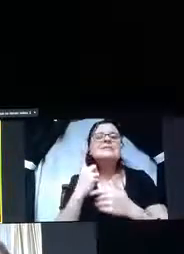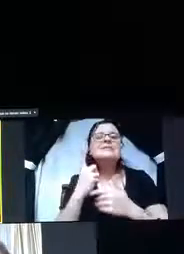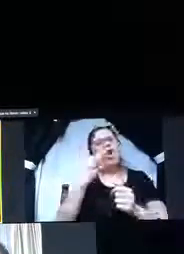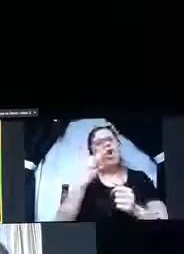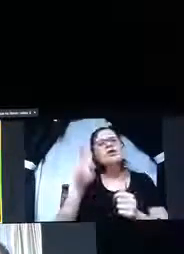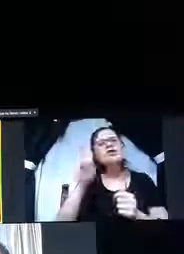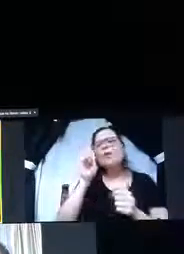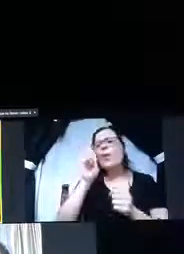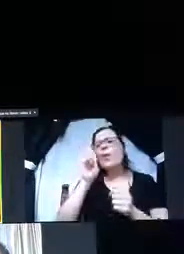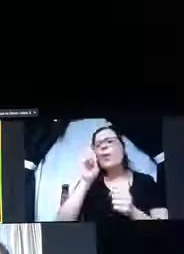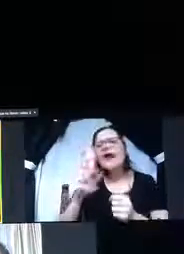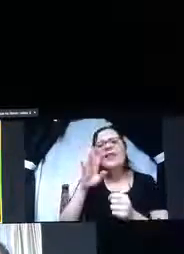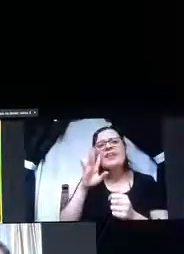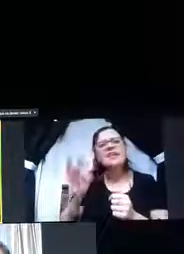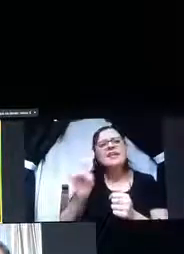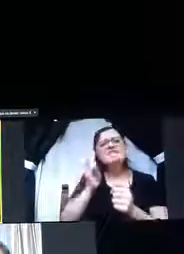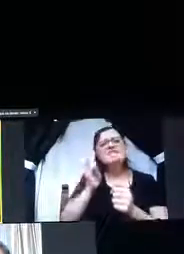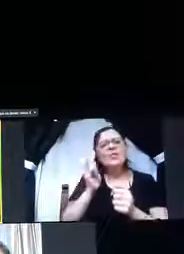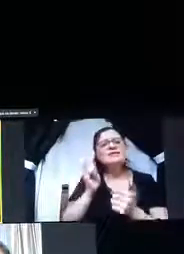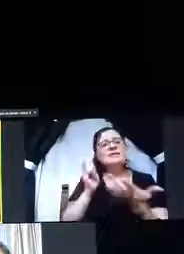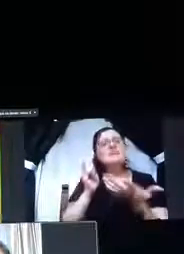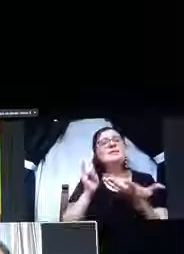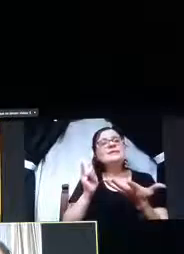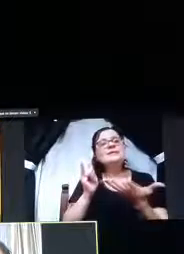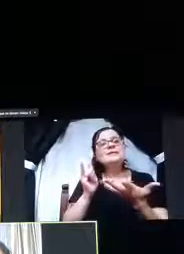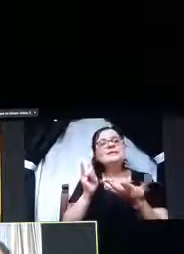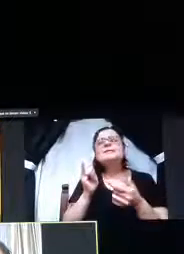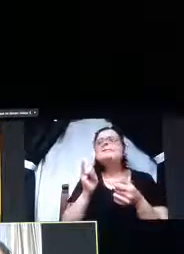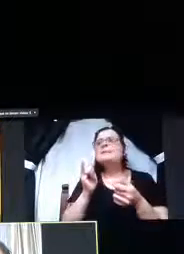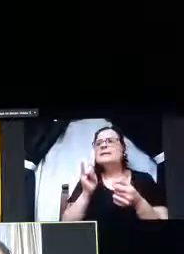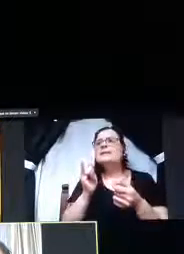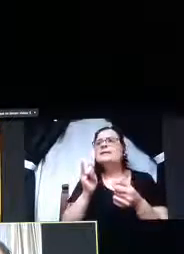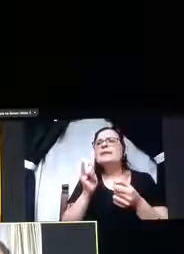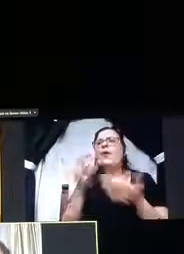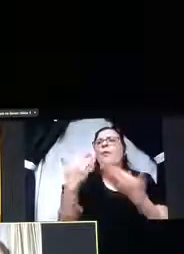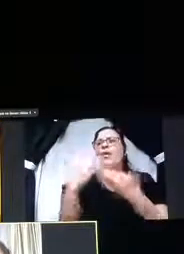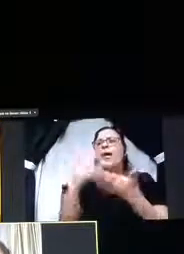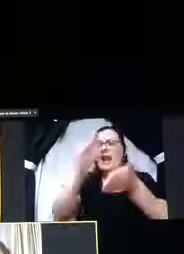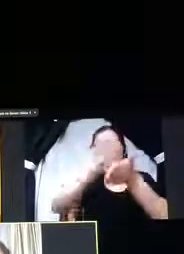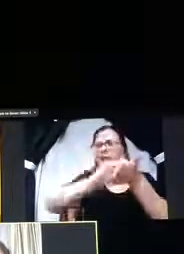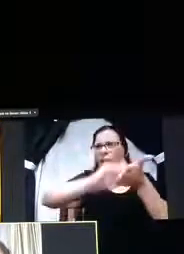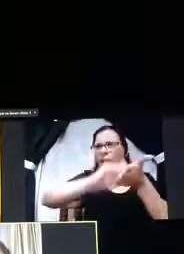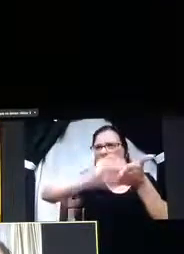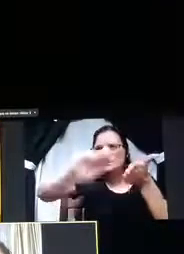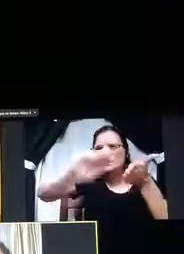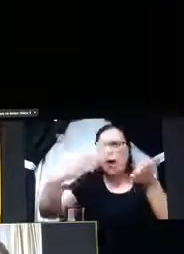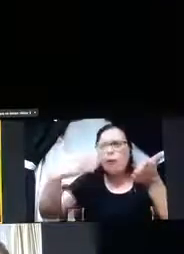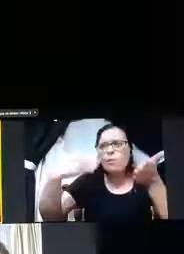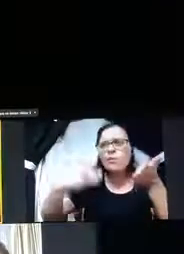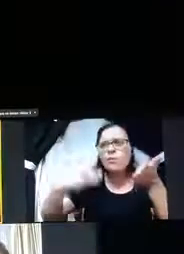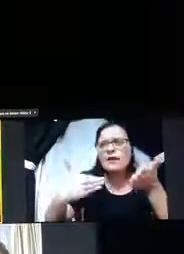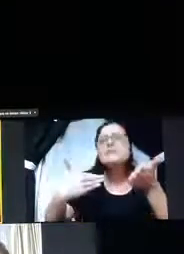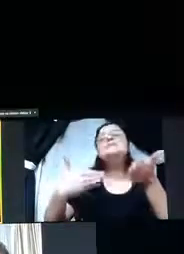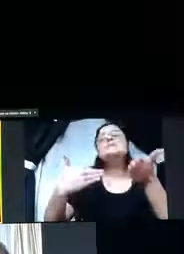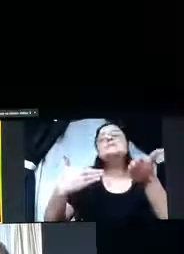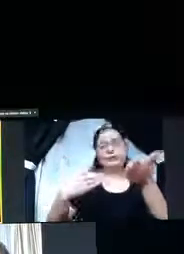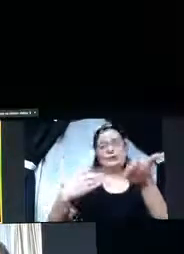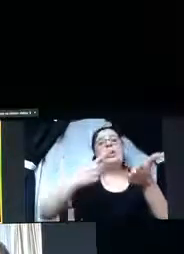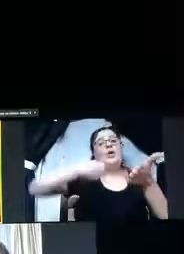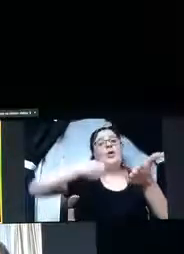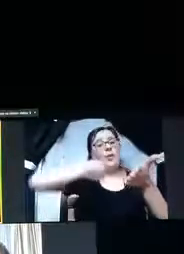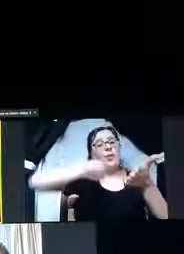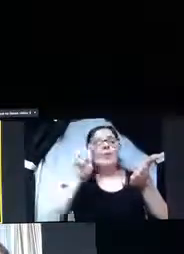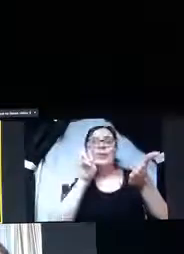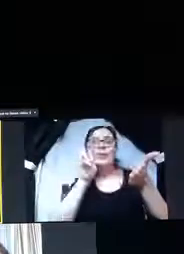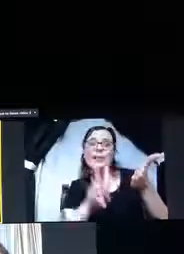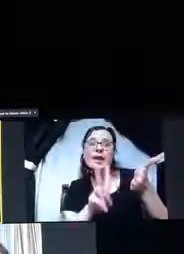lengua escrita y de operar con ella, ¿sí? Entonces, vamos a observar que hay aspectos de una lengua